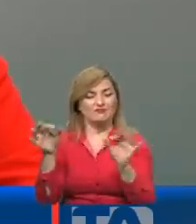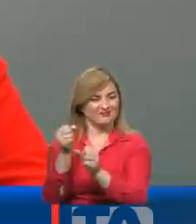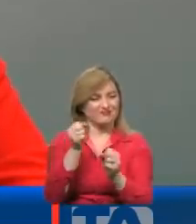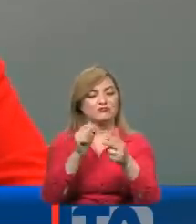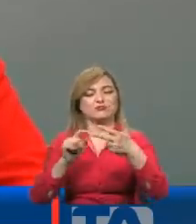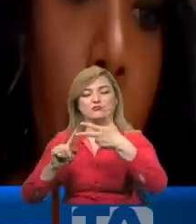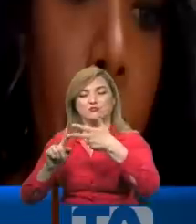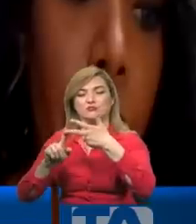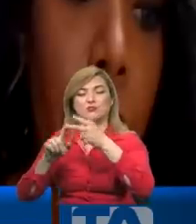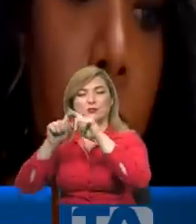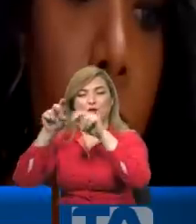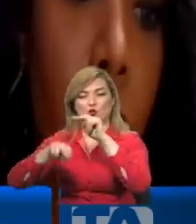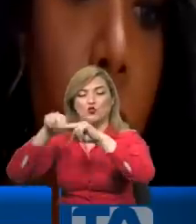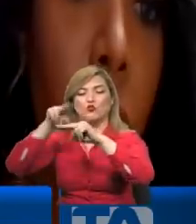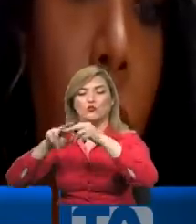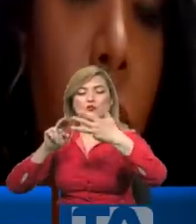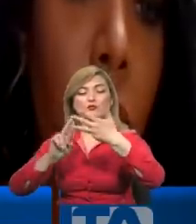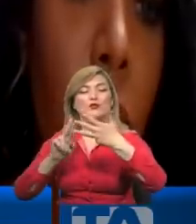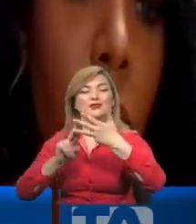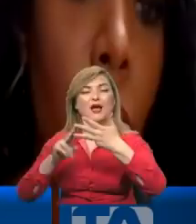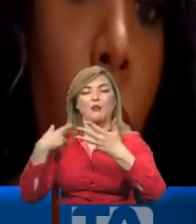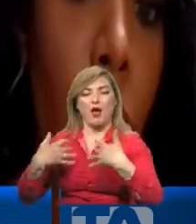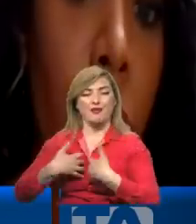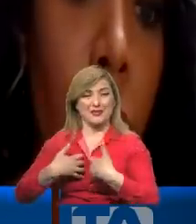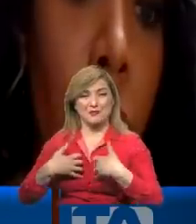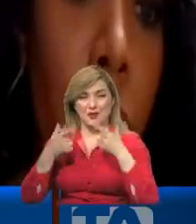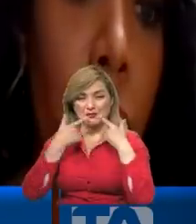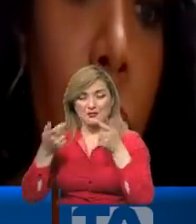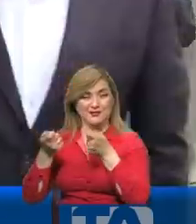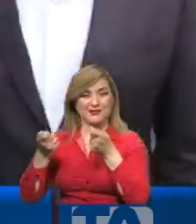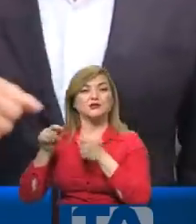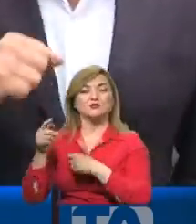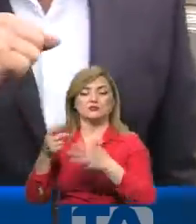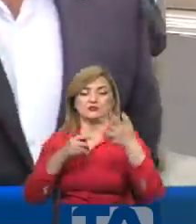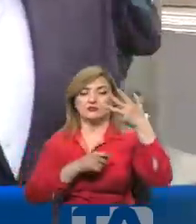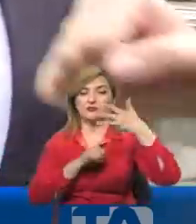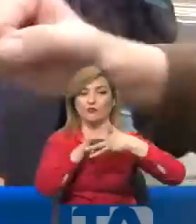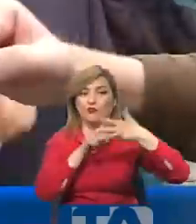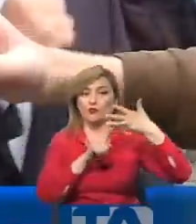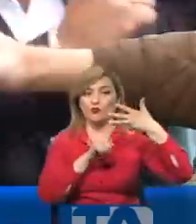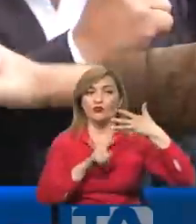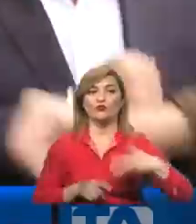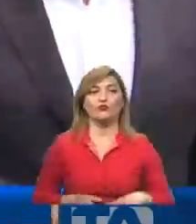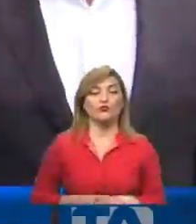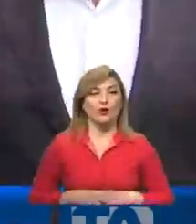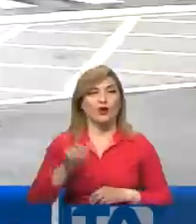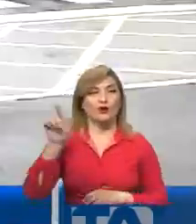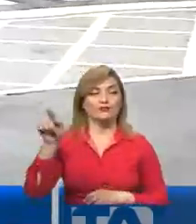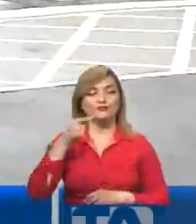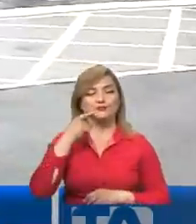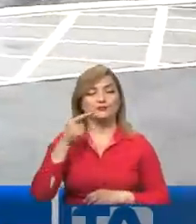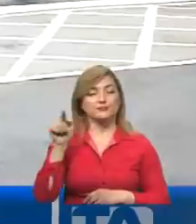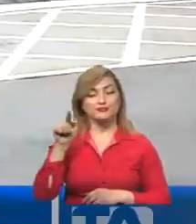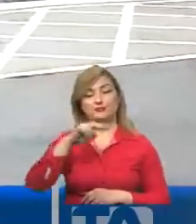y Urbanimal. Por su parte, el vicealcalde de Quito, Santiago Guarderas, aseguró que la ciudadanía tiene